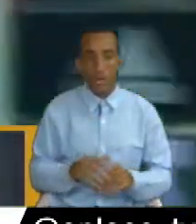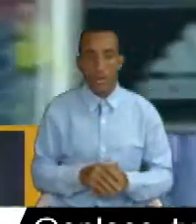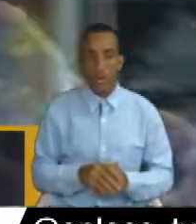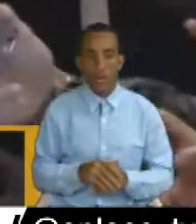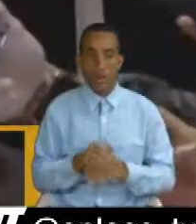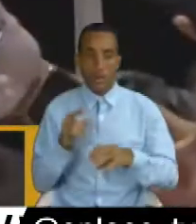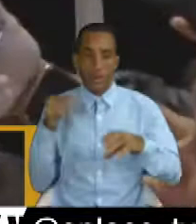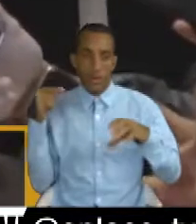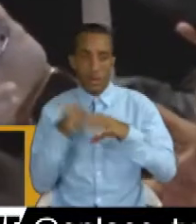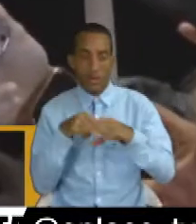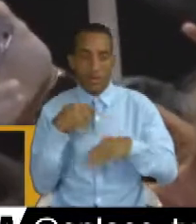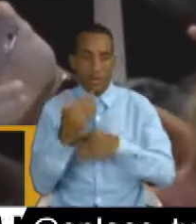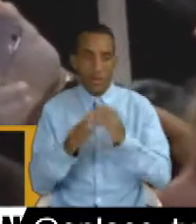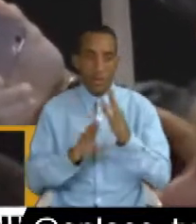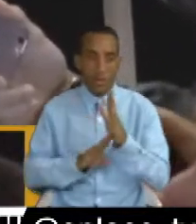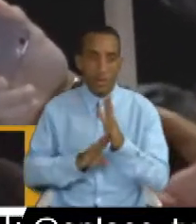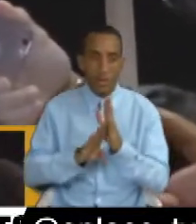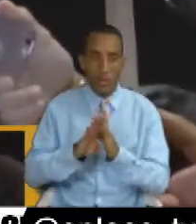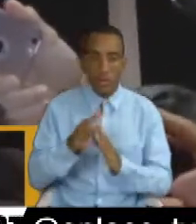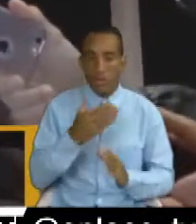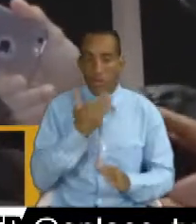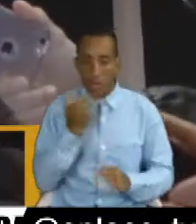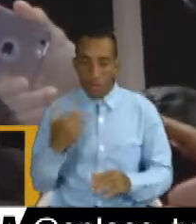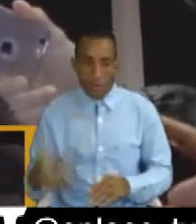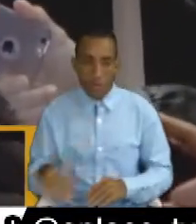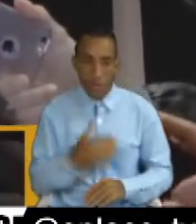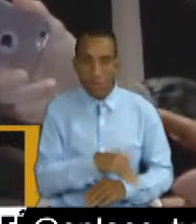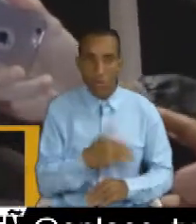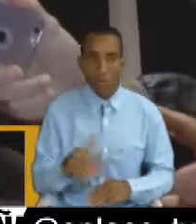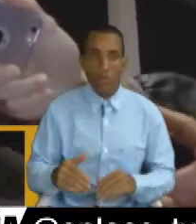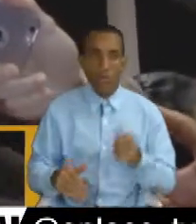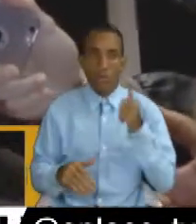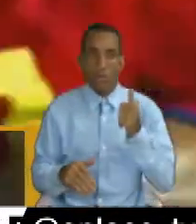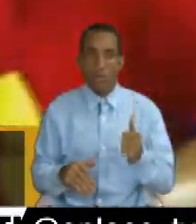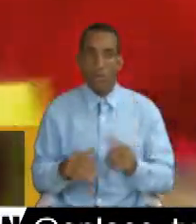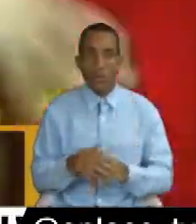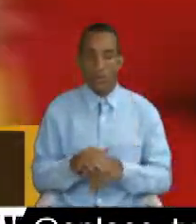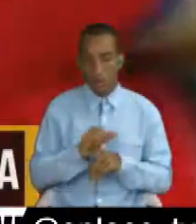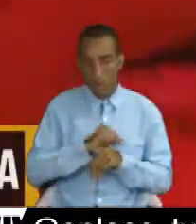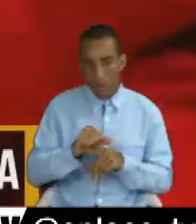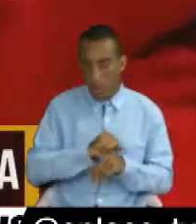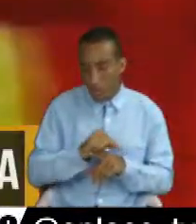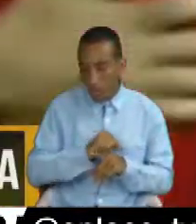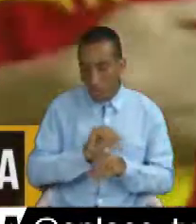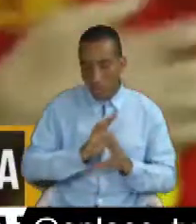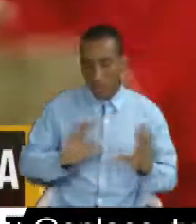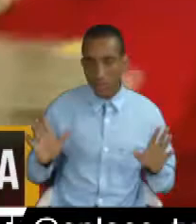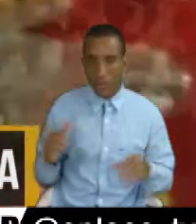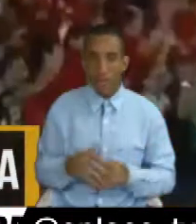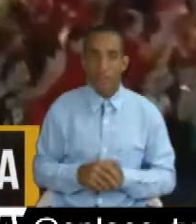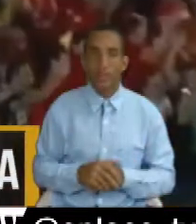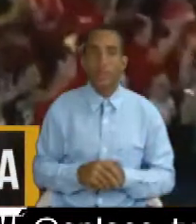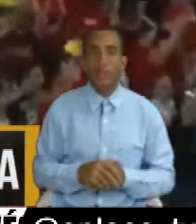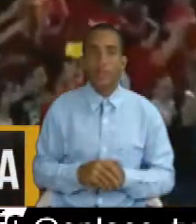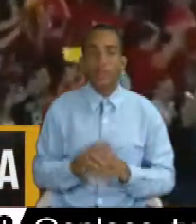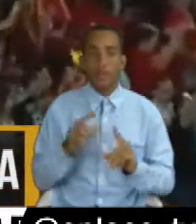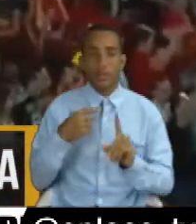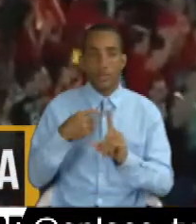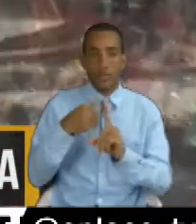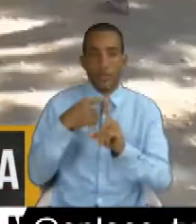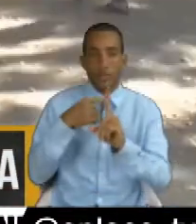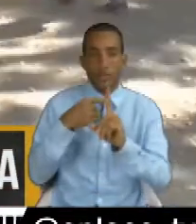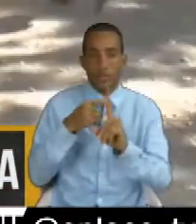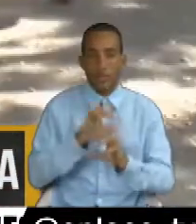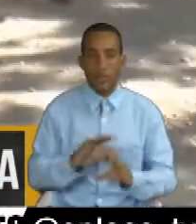equipo está creciendo, está jugando mejor, la intensidad es muy buena a pesar de que haya partidos amistosos y solo puedo hablar positivo en referente al